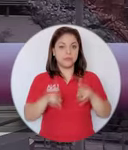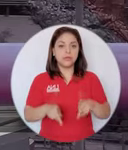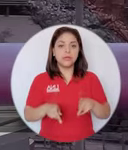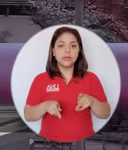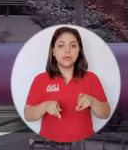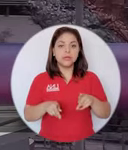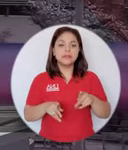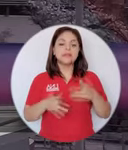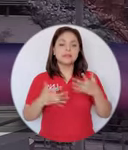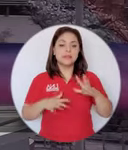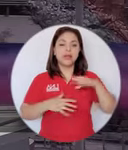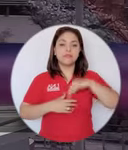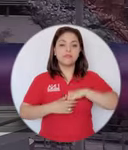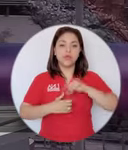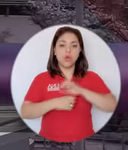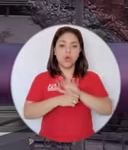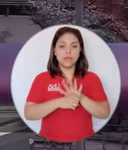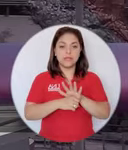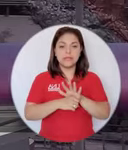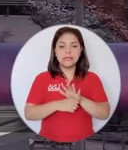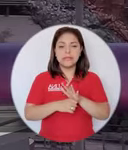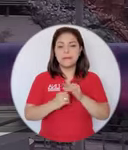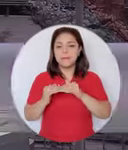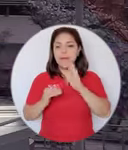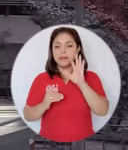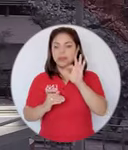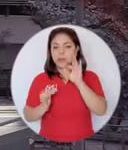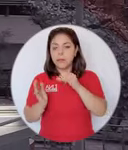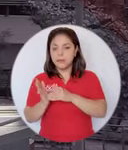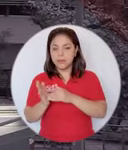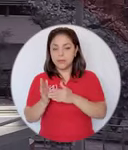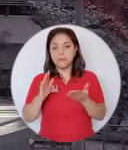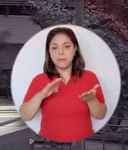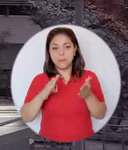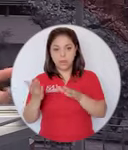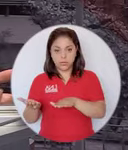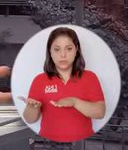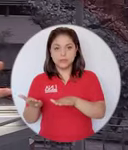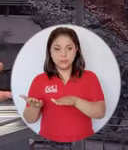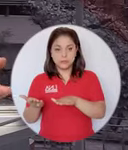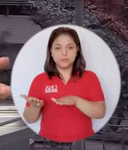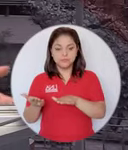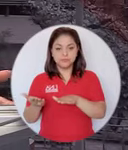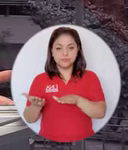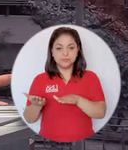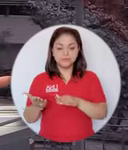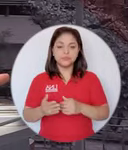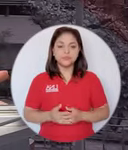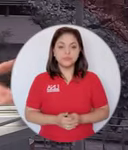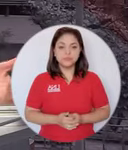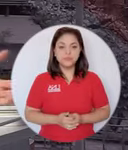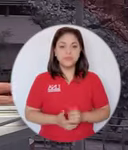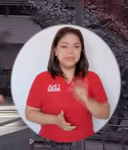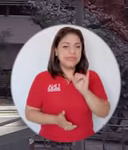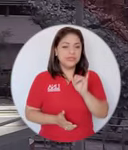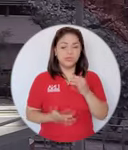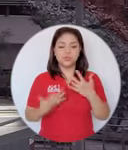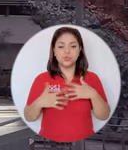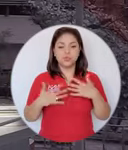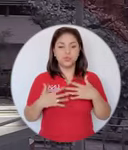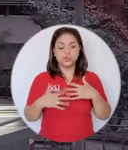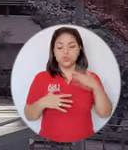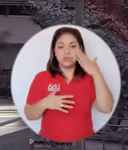muertes, y eso no es eso es como la punta del iceberg de muchas personas que pueden haber tenido esta enfermedad causada